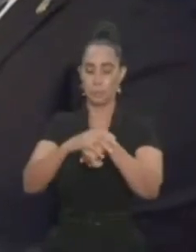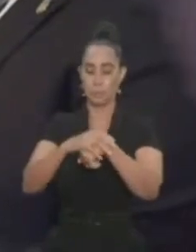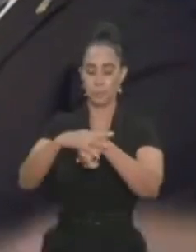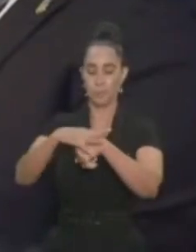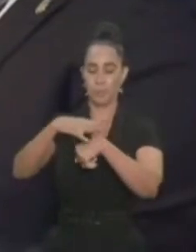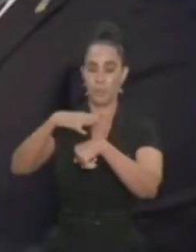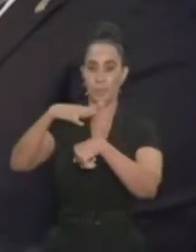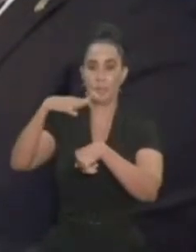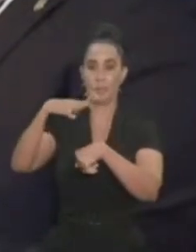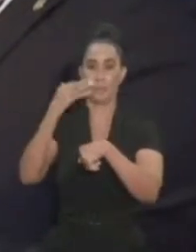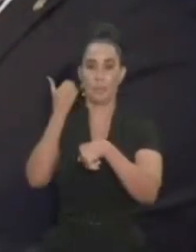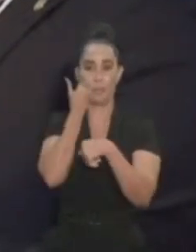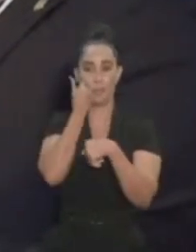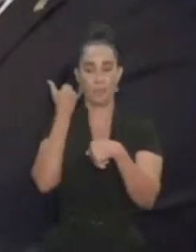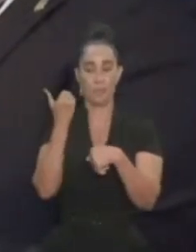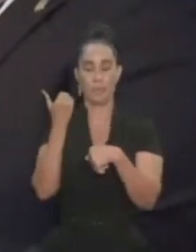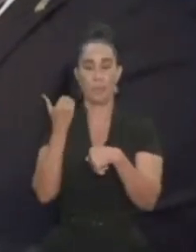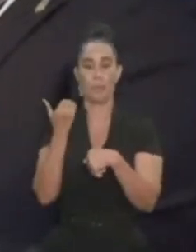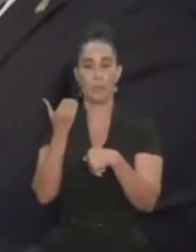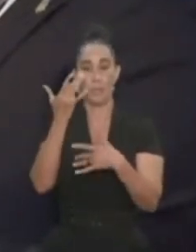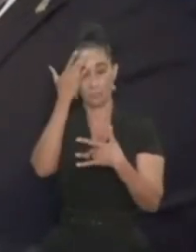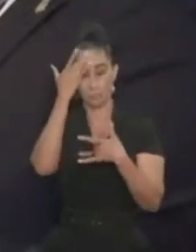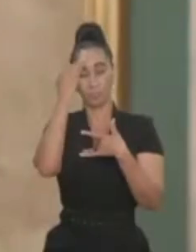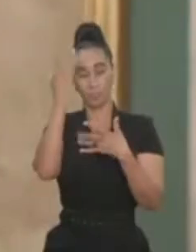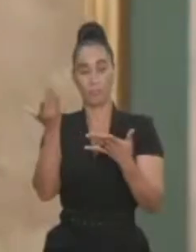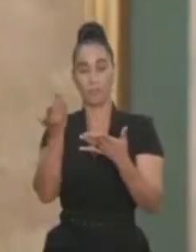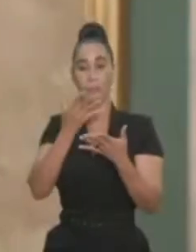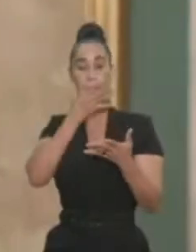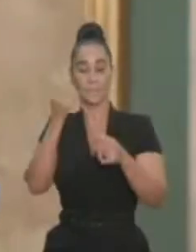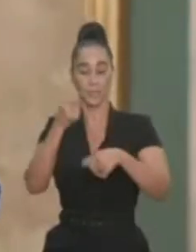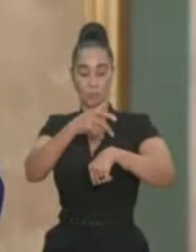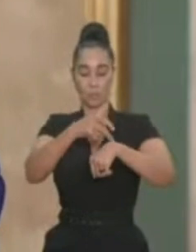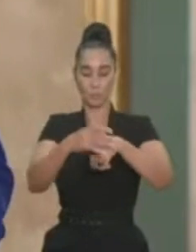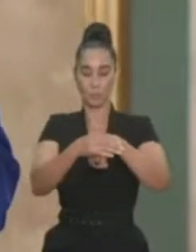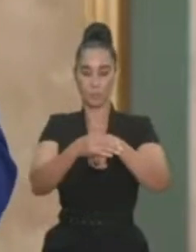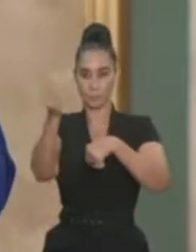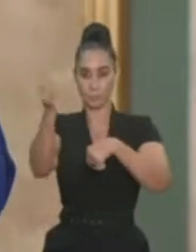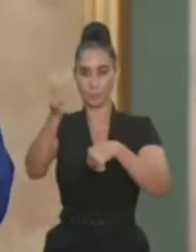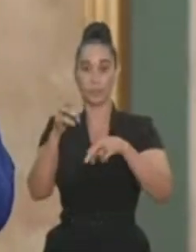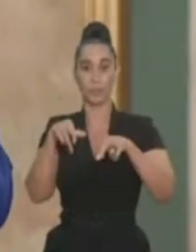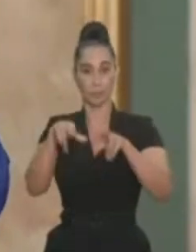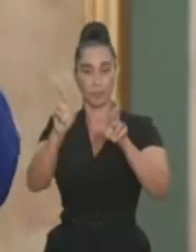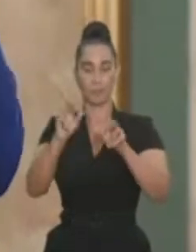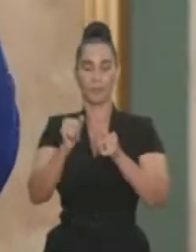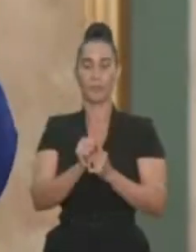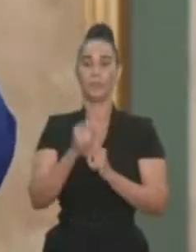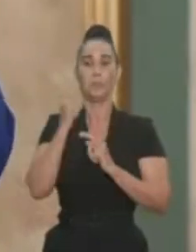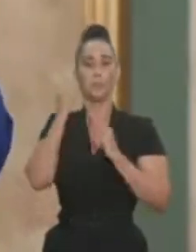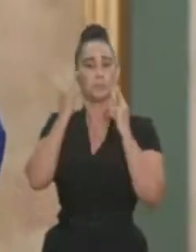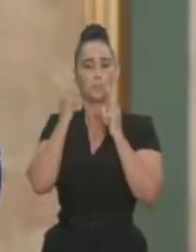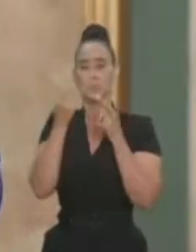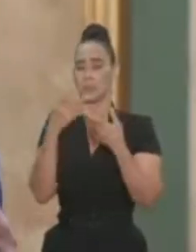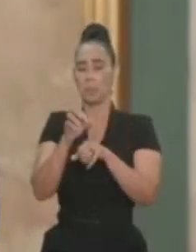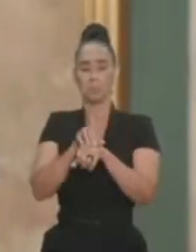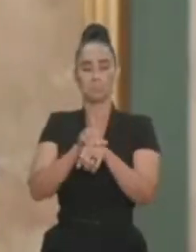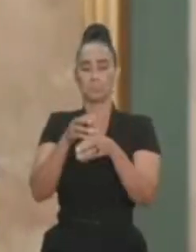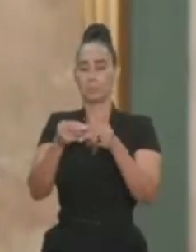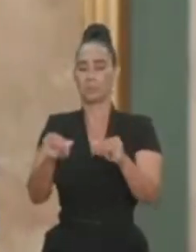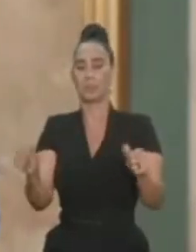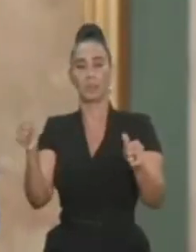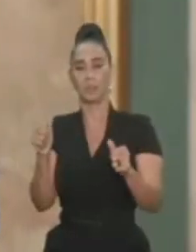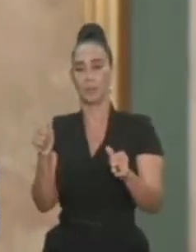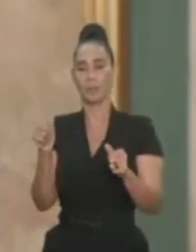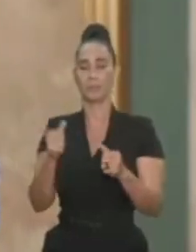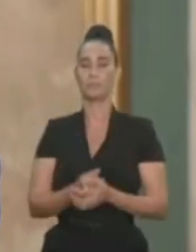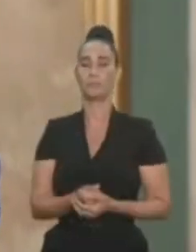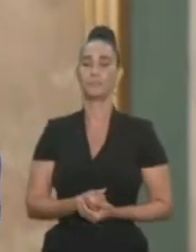agrava si no se hacen ese tipo de cirugías rápido, que yo pensaba que era algo no